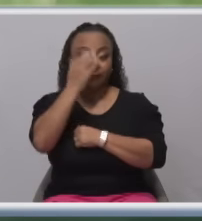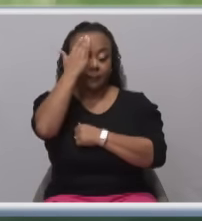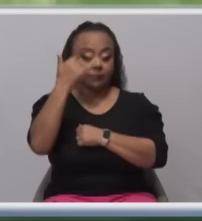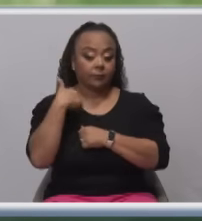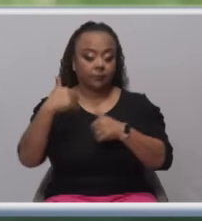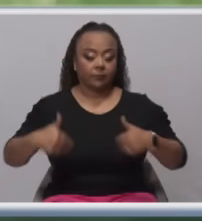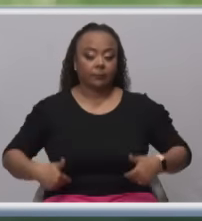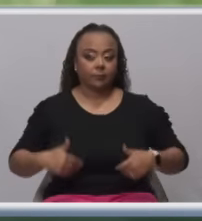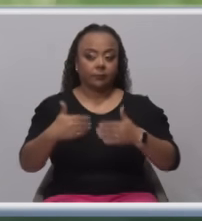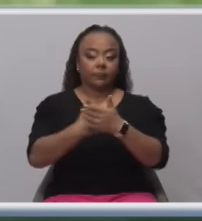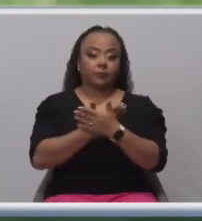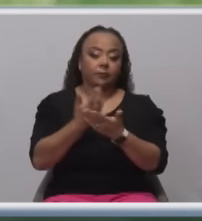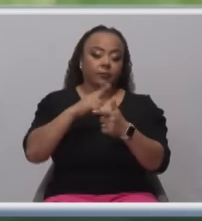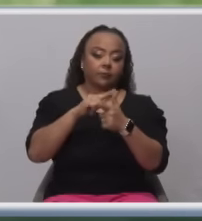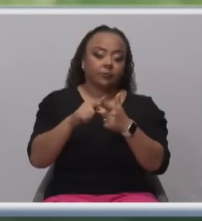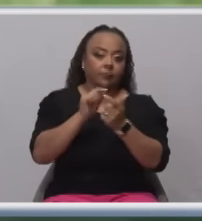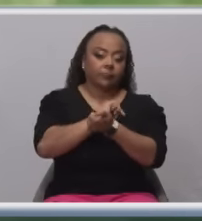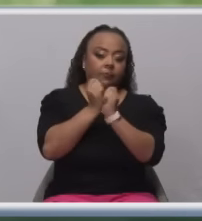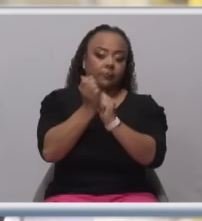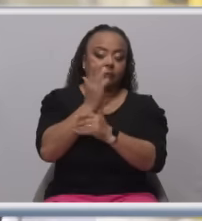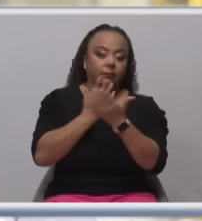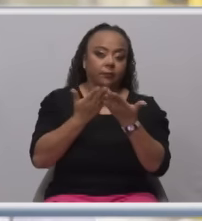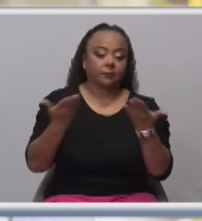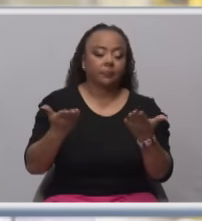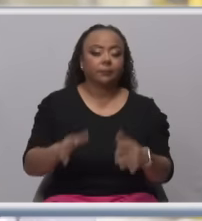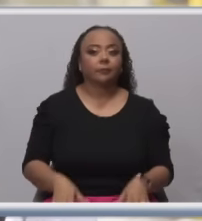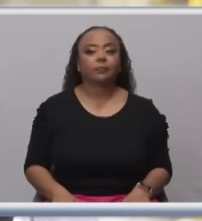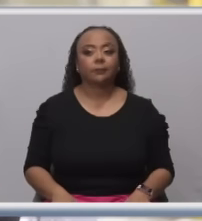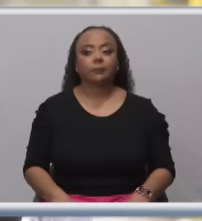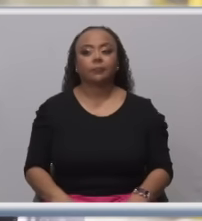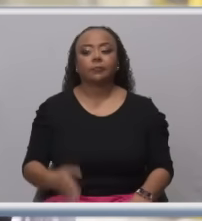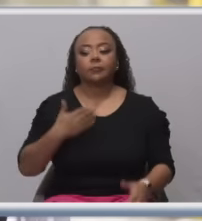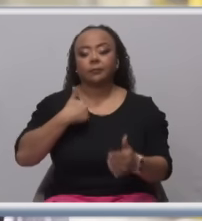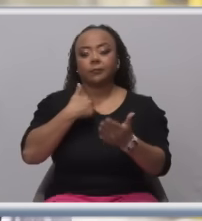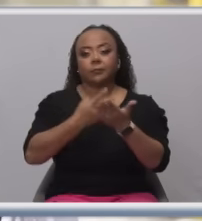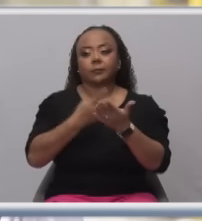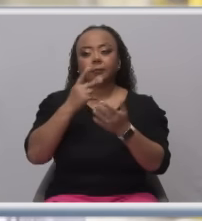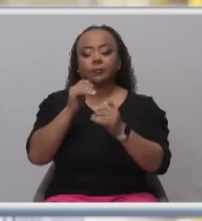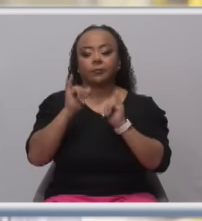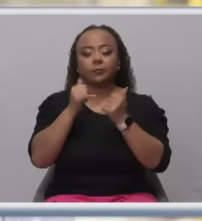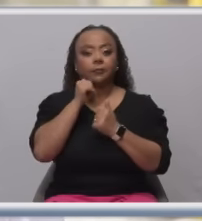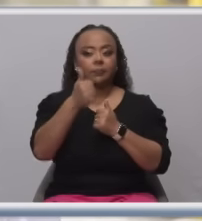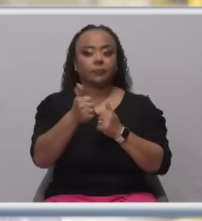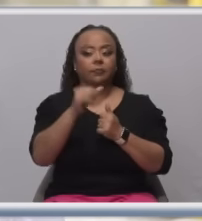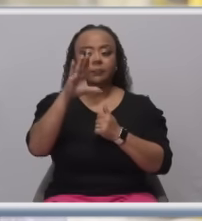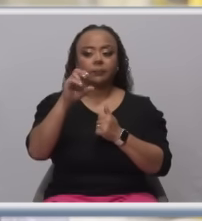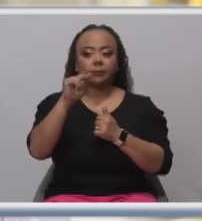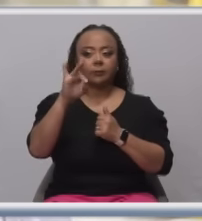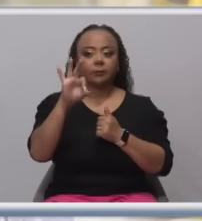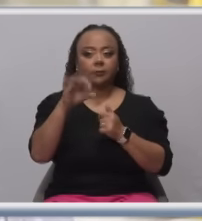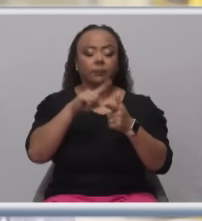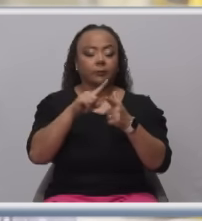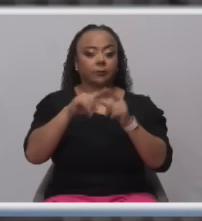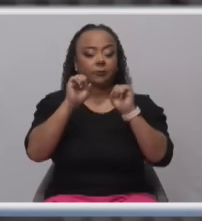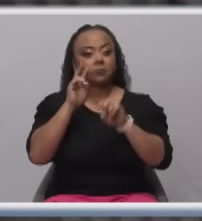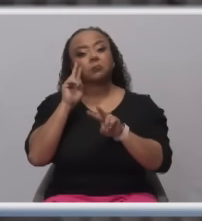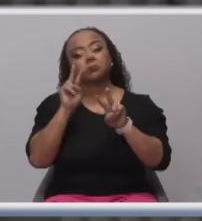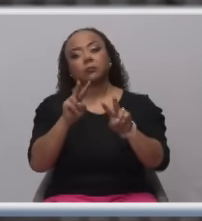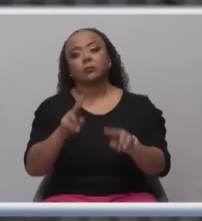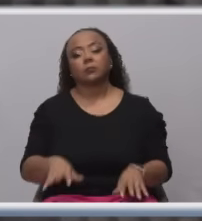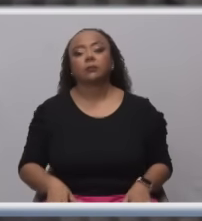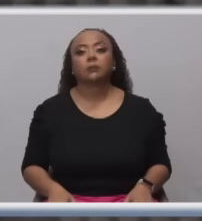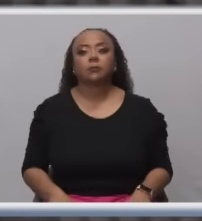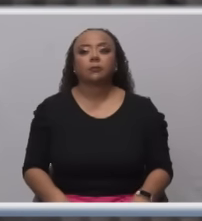tiene entrenador nuevo pues obiamente cambian ciertas cosas tenemos la ventaja que juegan mañana con cacf entonces ahí podemos